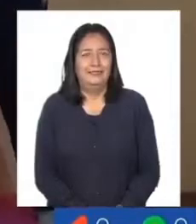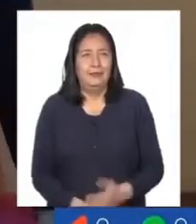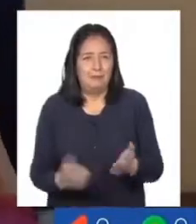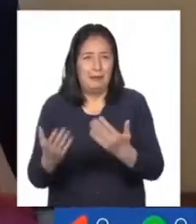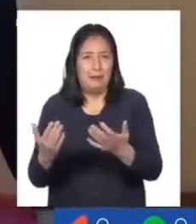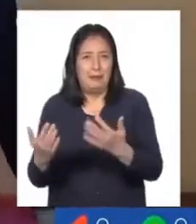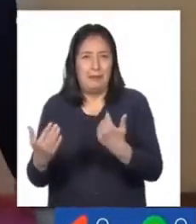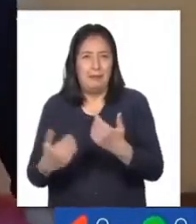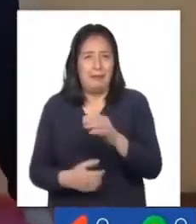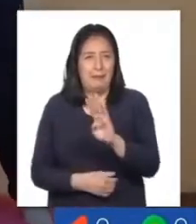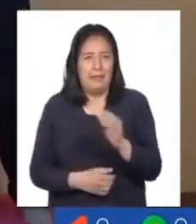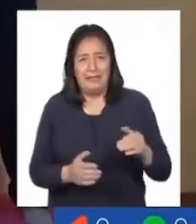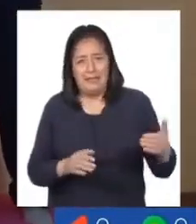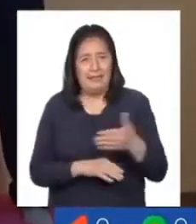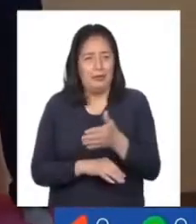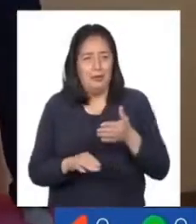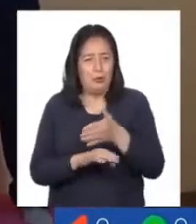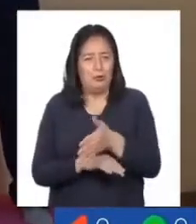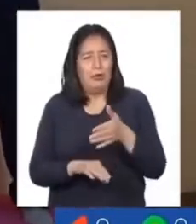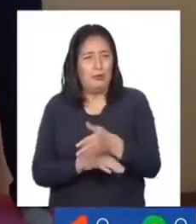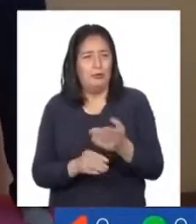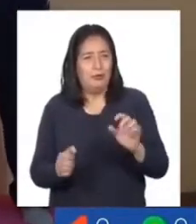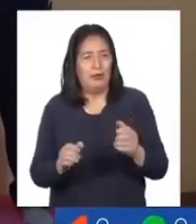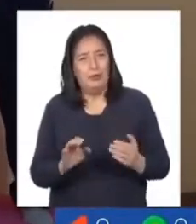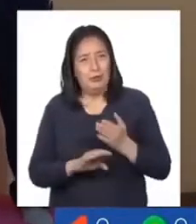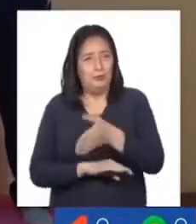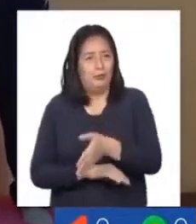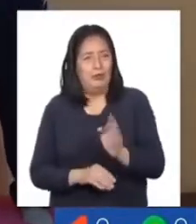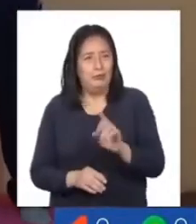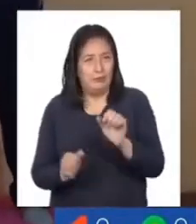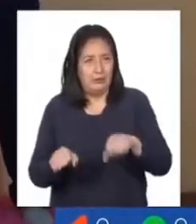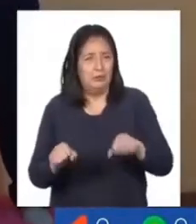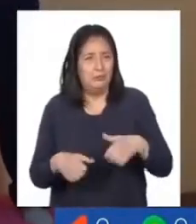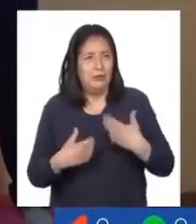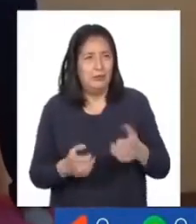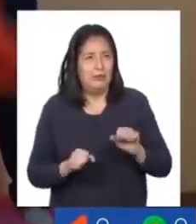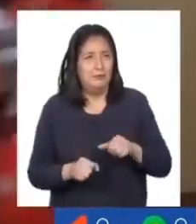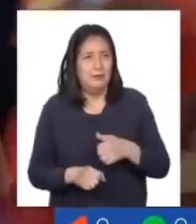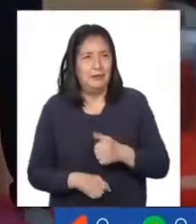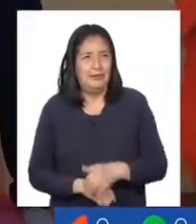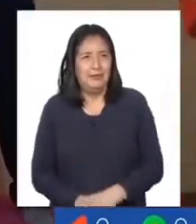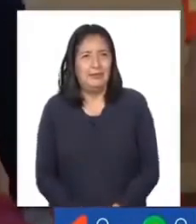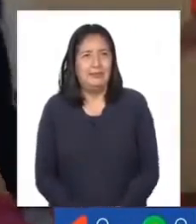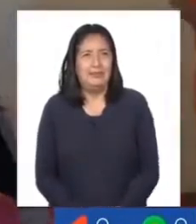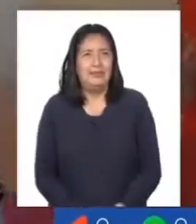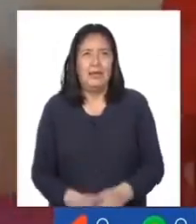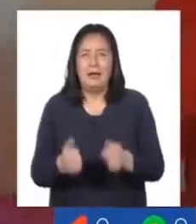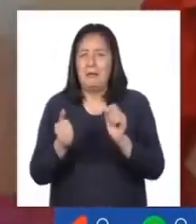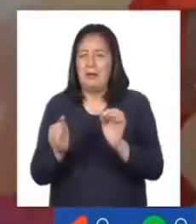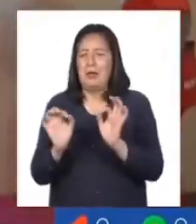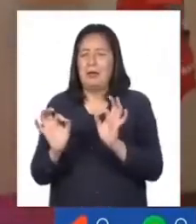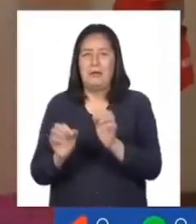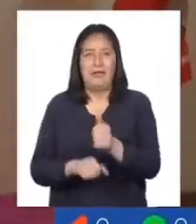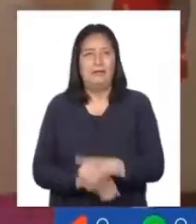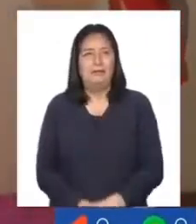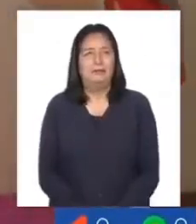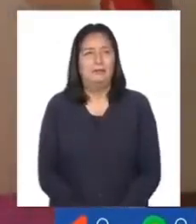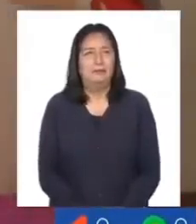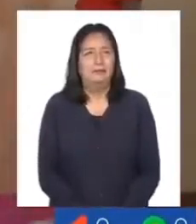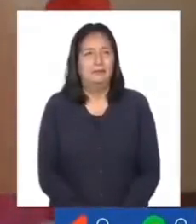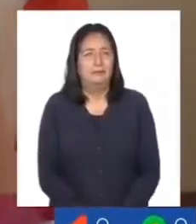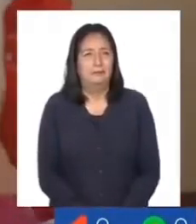¡Vamos, Briana! ¡Pasa! ¡Pasa! ¡Tú puedes pasar! ¡Muy